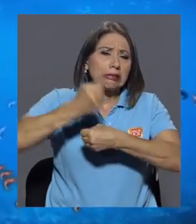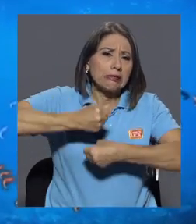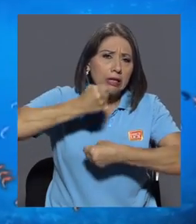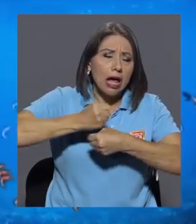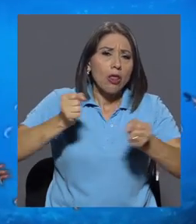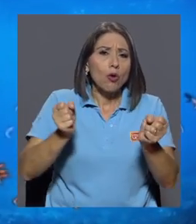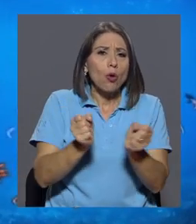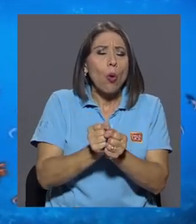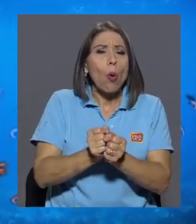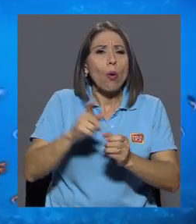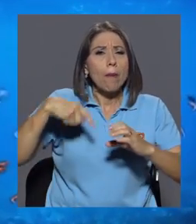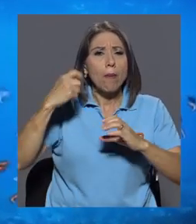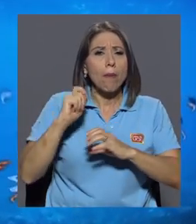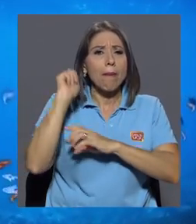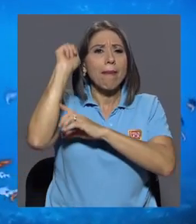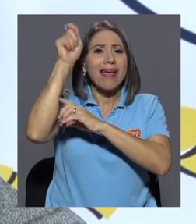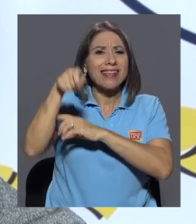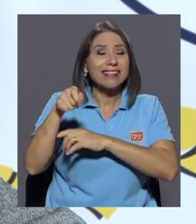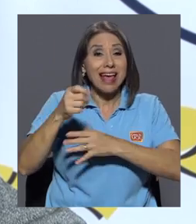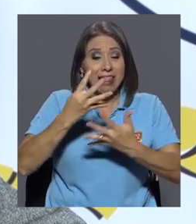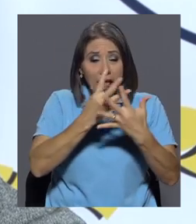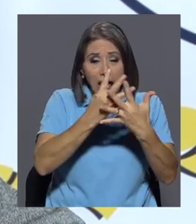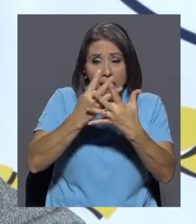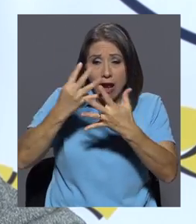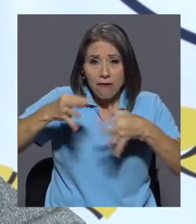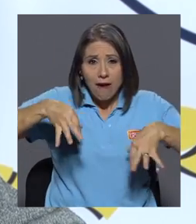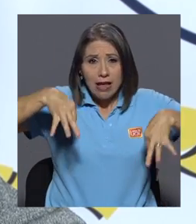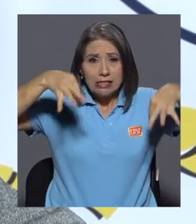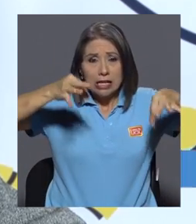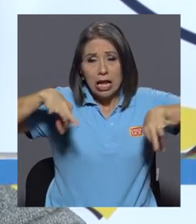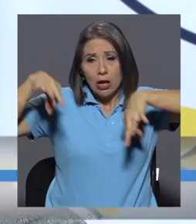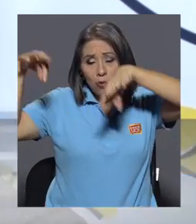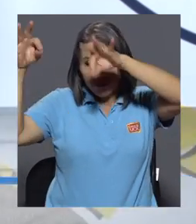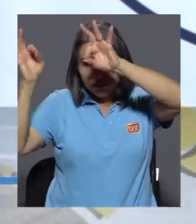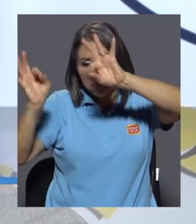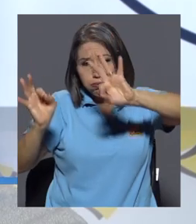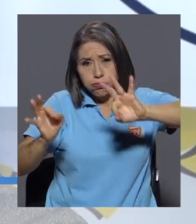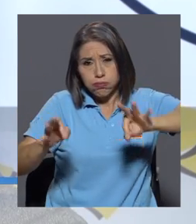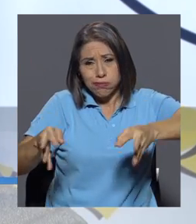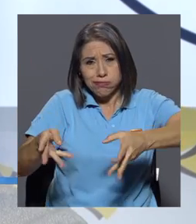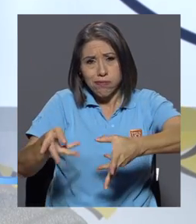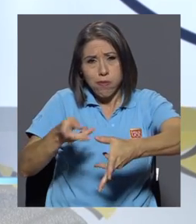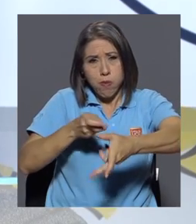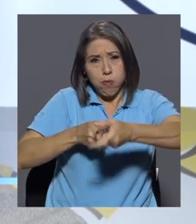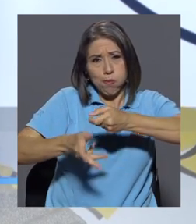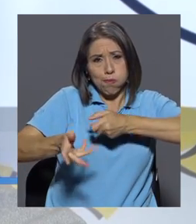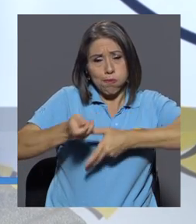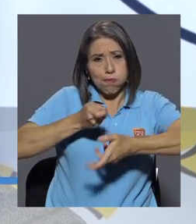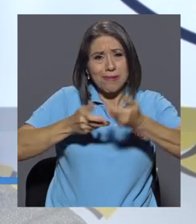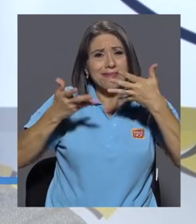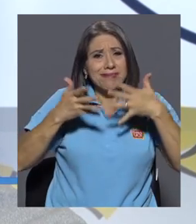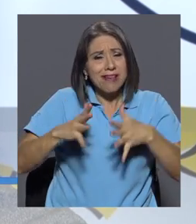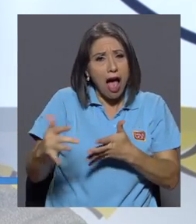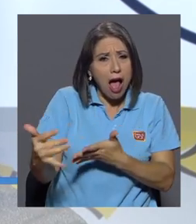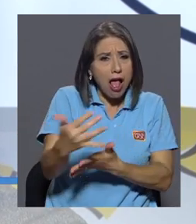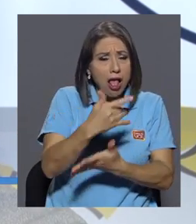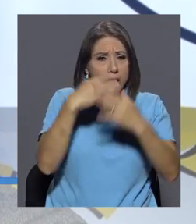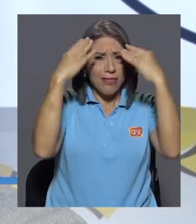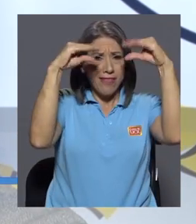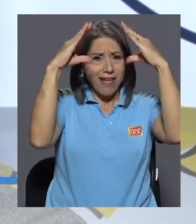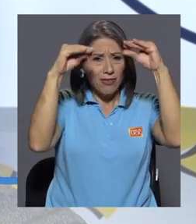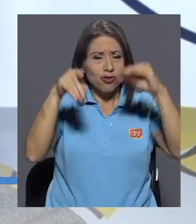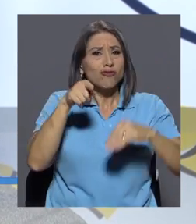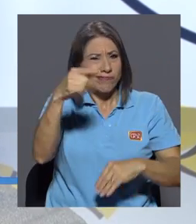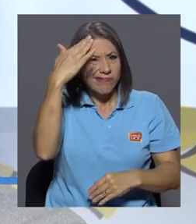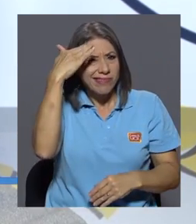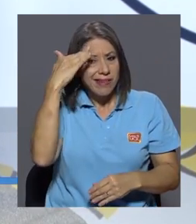arrastre, hemos generado publicación, datos sobre eso. Yo creo que no hay ninguna duda que la pesca